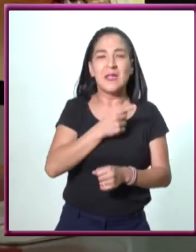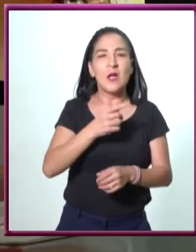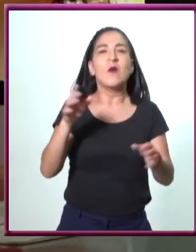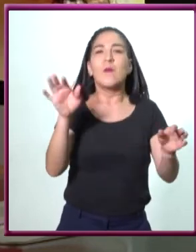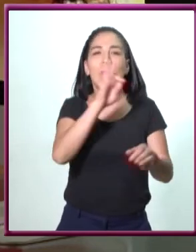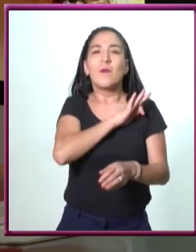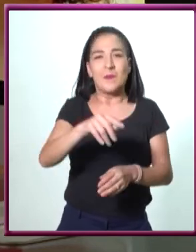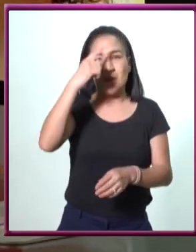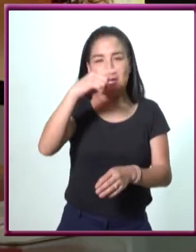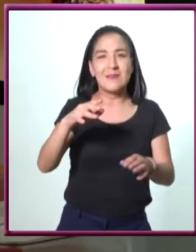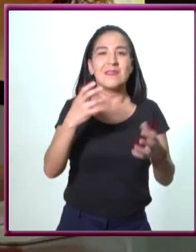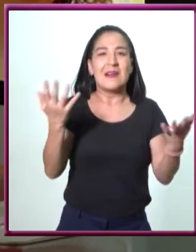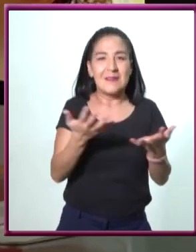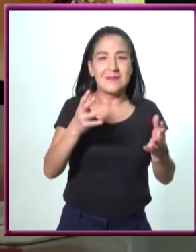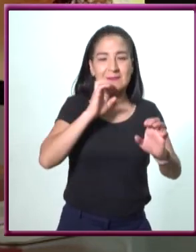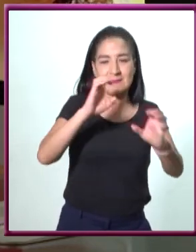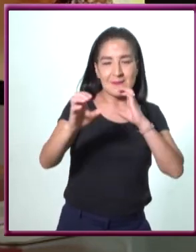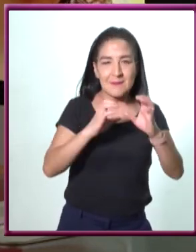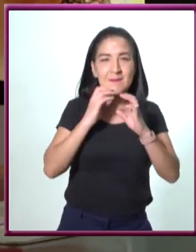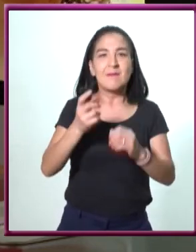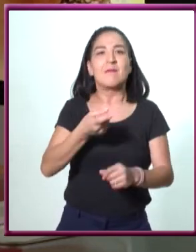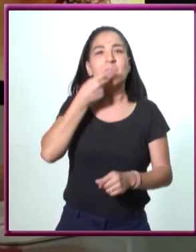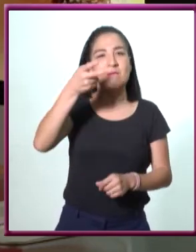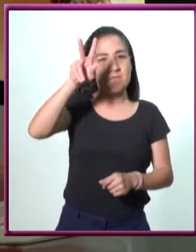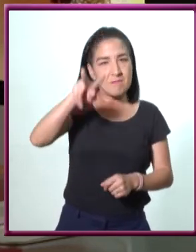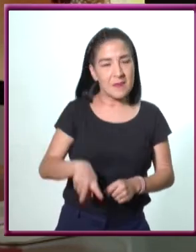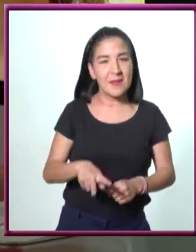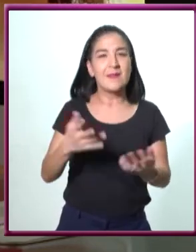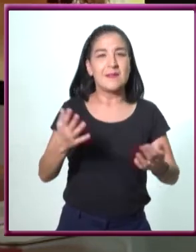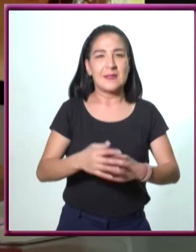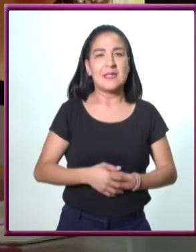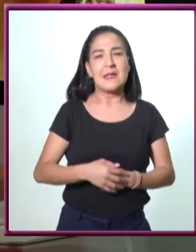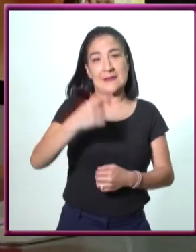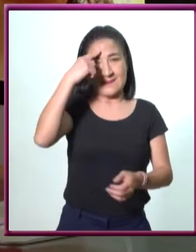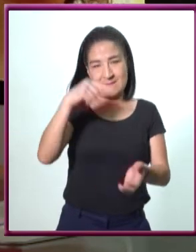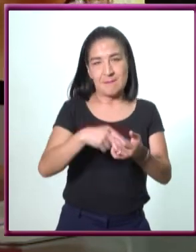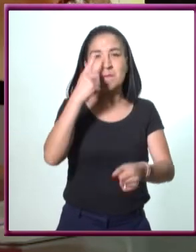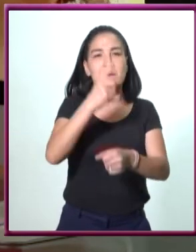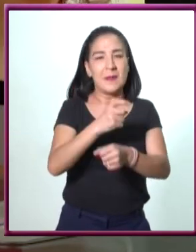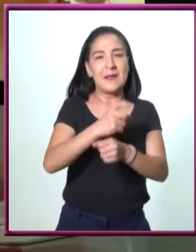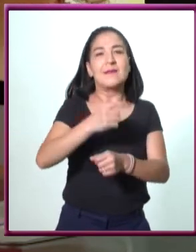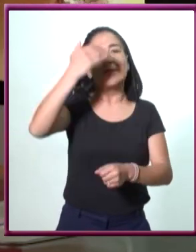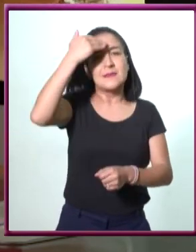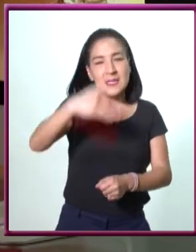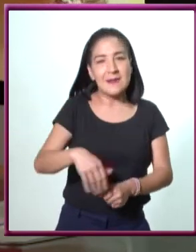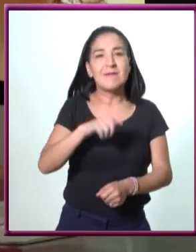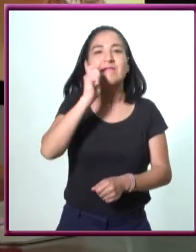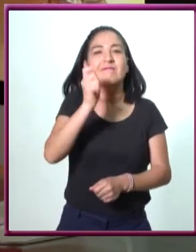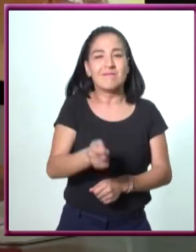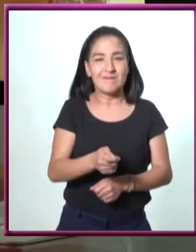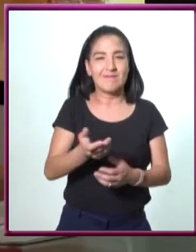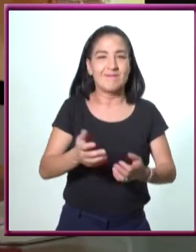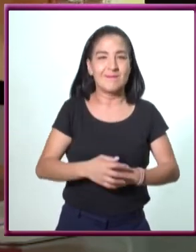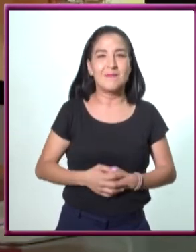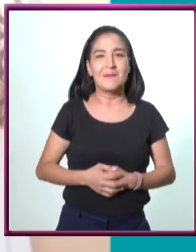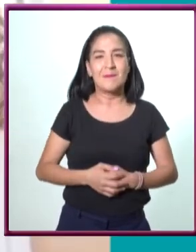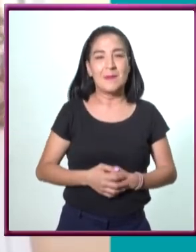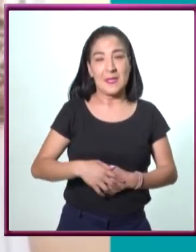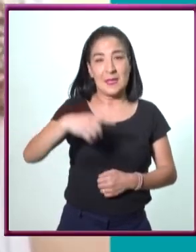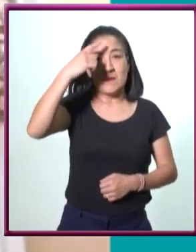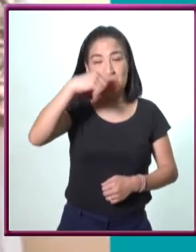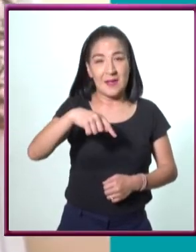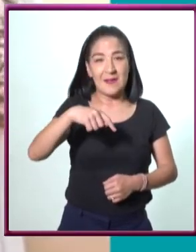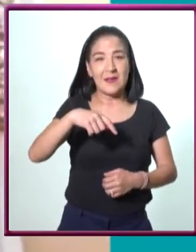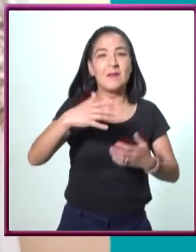podemos hacer para construir una comunicación basada en verdades? Creo que lo primero es saber que